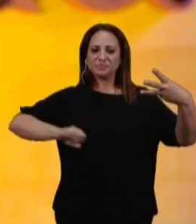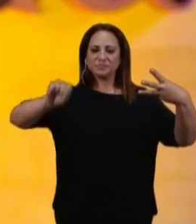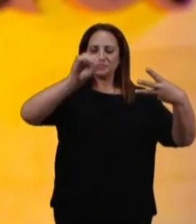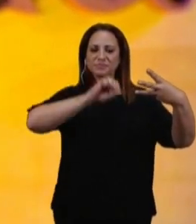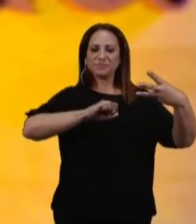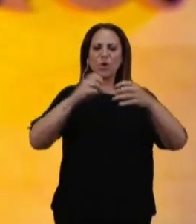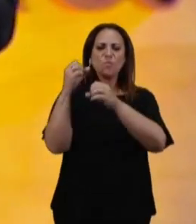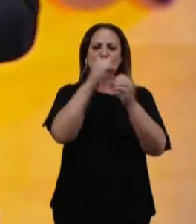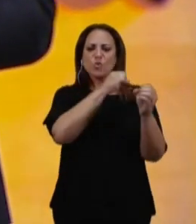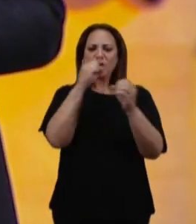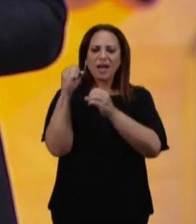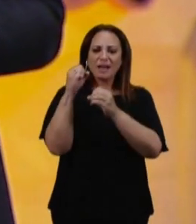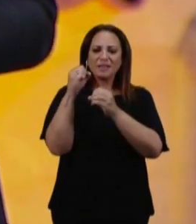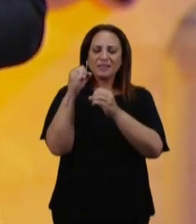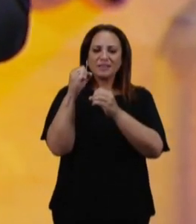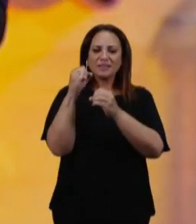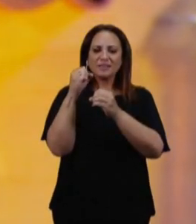Para la murga,